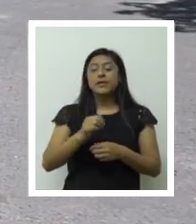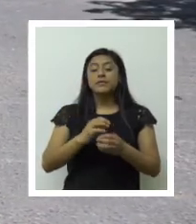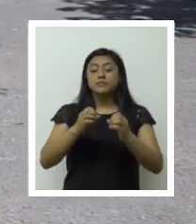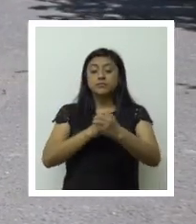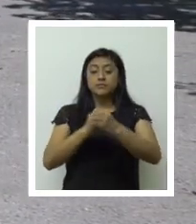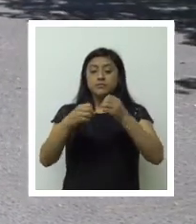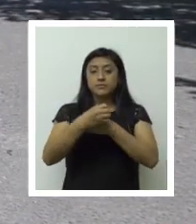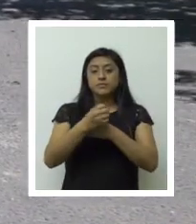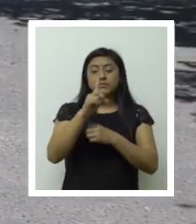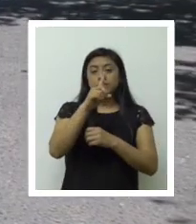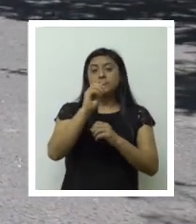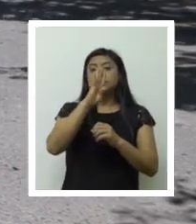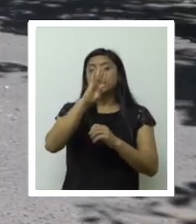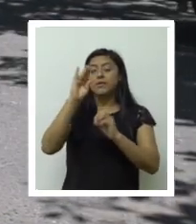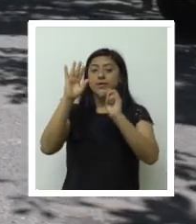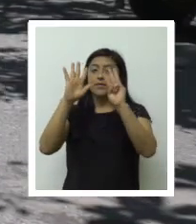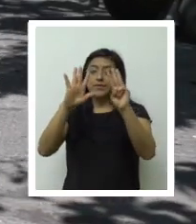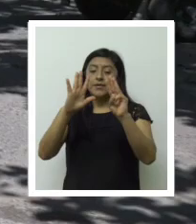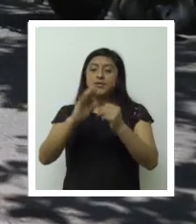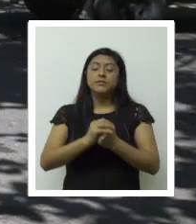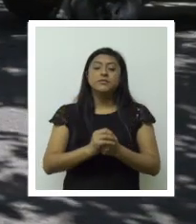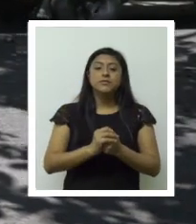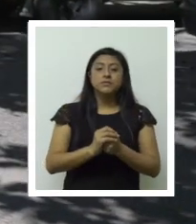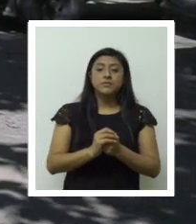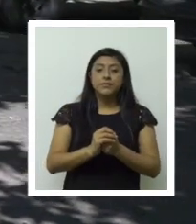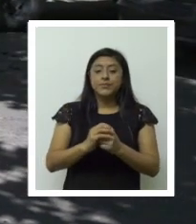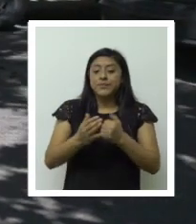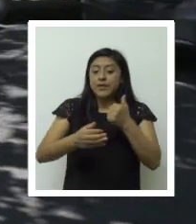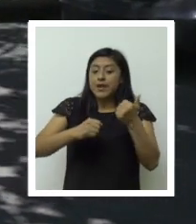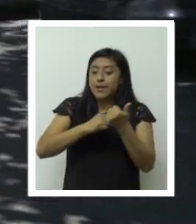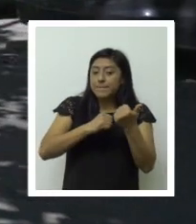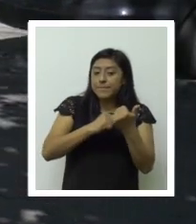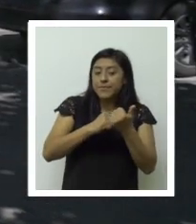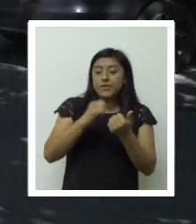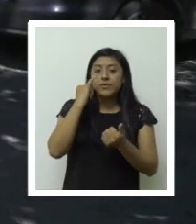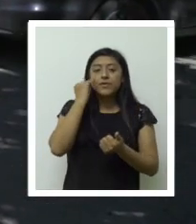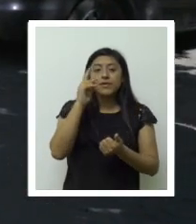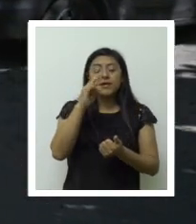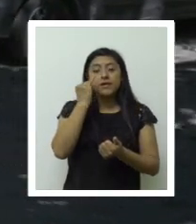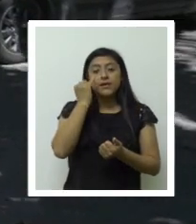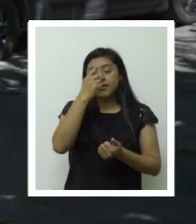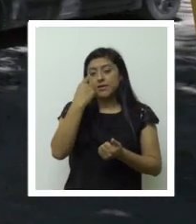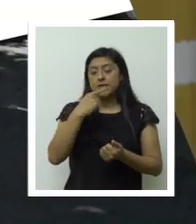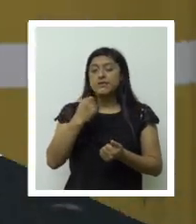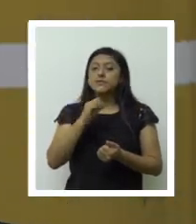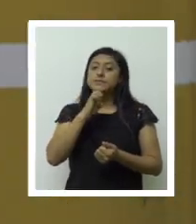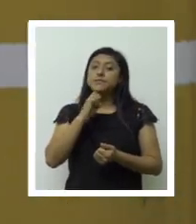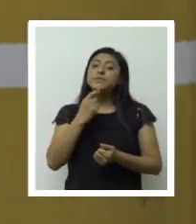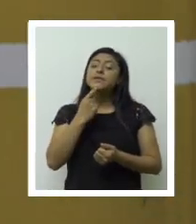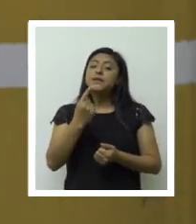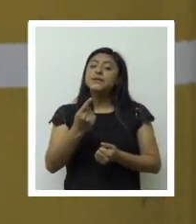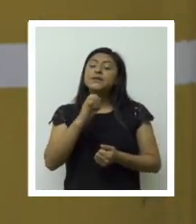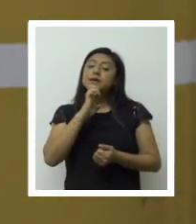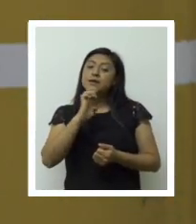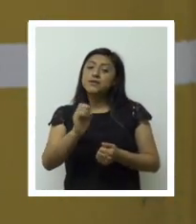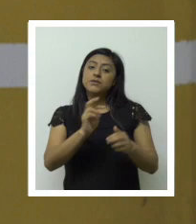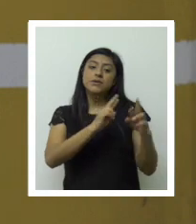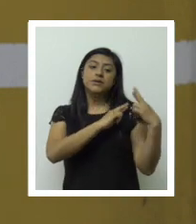municipio ha contado siempre con las habilidades y conocimiento de Iris Alba García. Es un cargo,